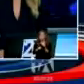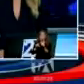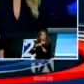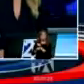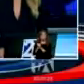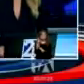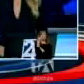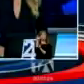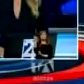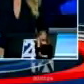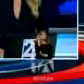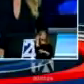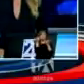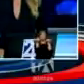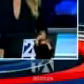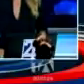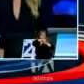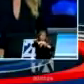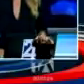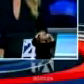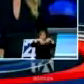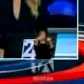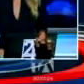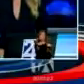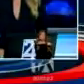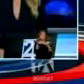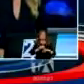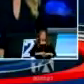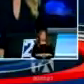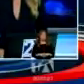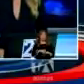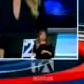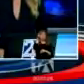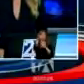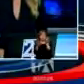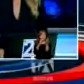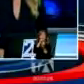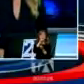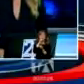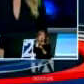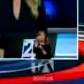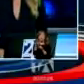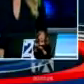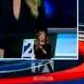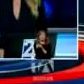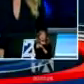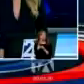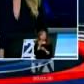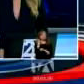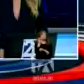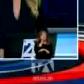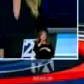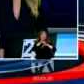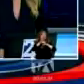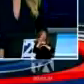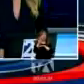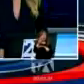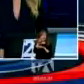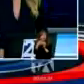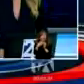11 emergencias se registraron debido a las fuertes lluvias y granizada en el centro y sur de Quito. Hola Diana.